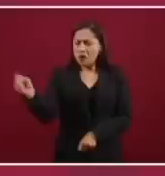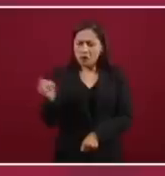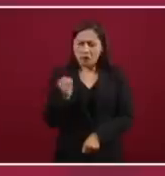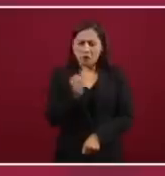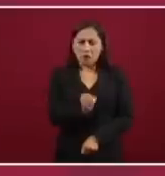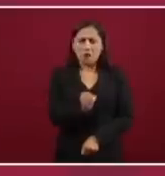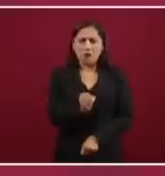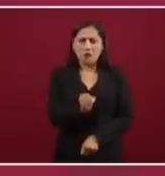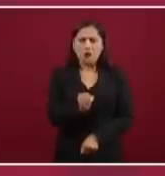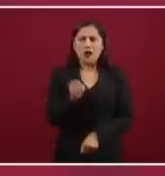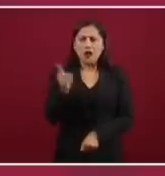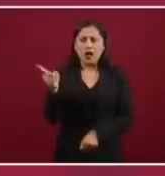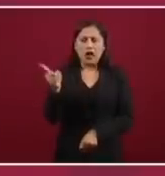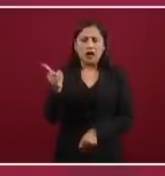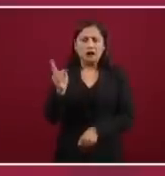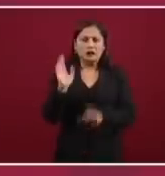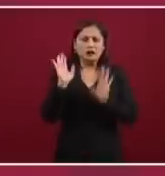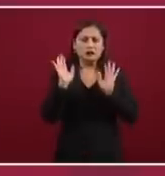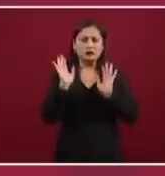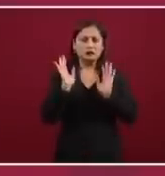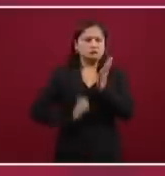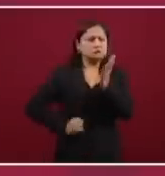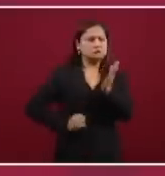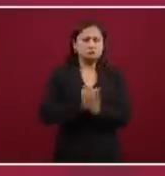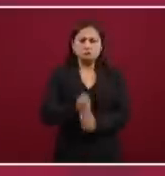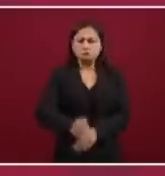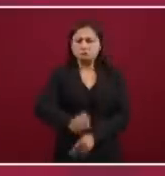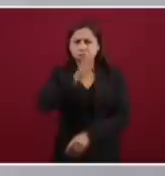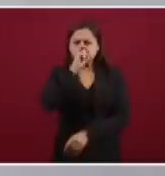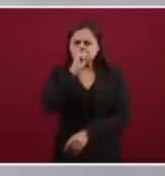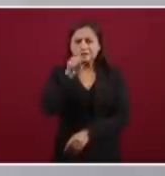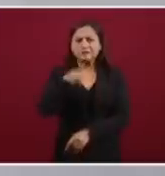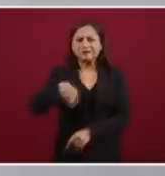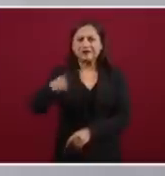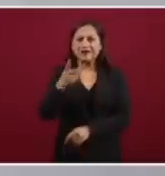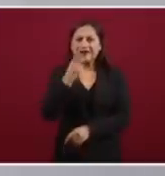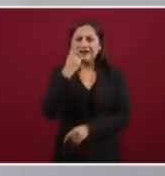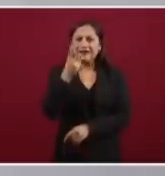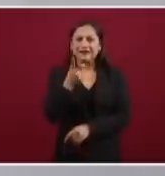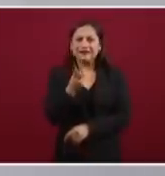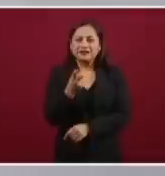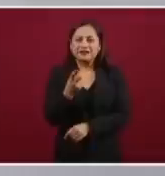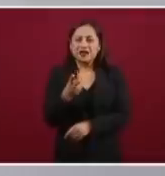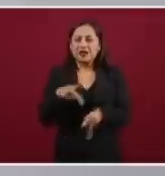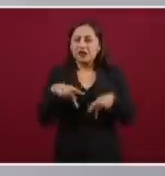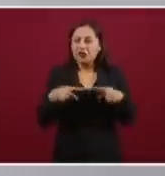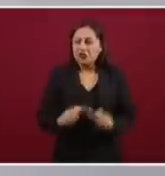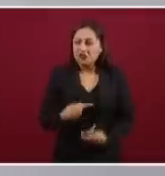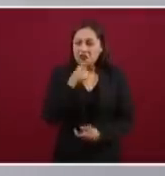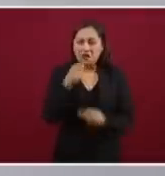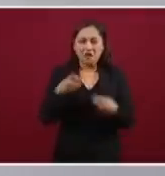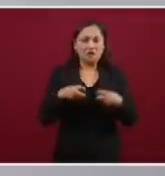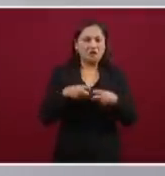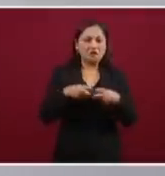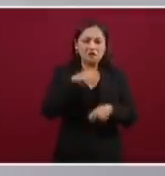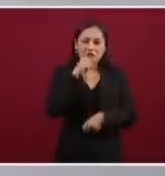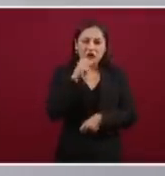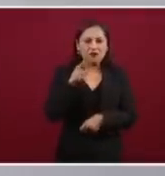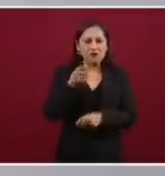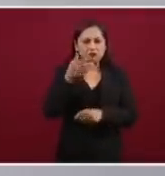que no le tiemble la mano, como dicen ellos, ¿no?, que tenga mano dura,